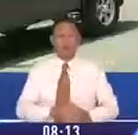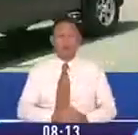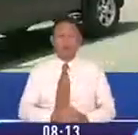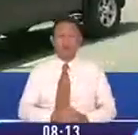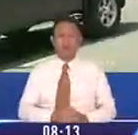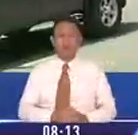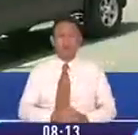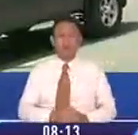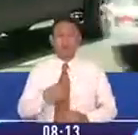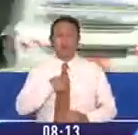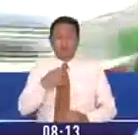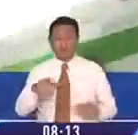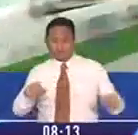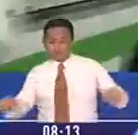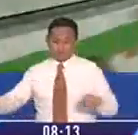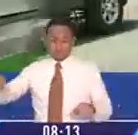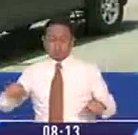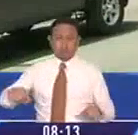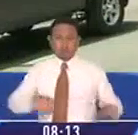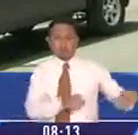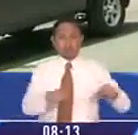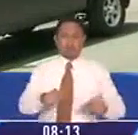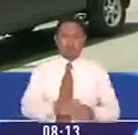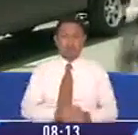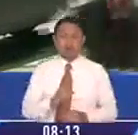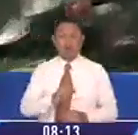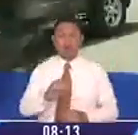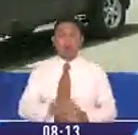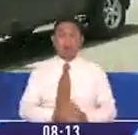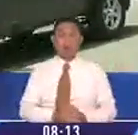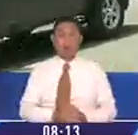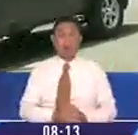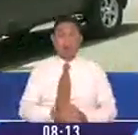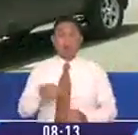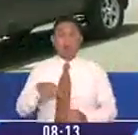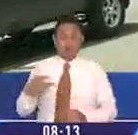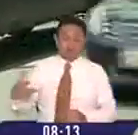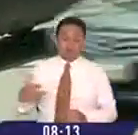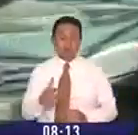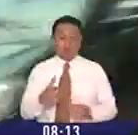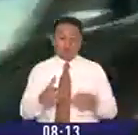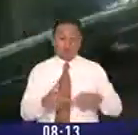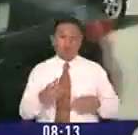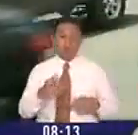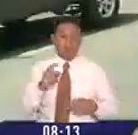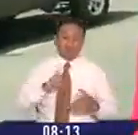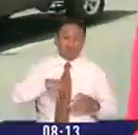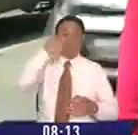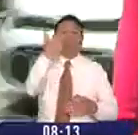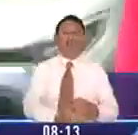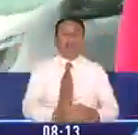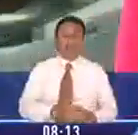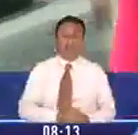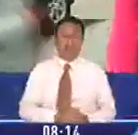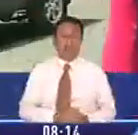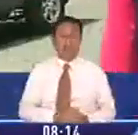uno tiene que esquivar, o las bicicletas también se rebasan y se esquiva y a veces se caen los huecos y sí ha